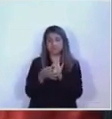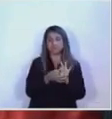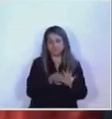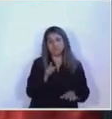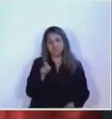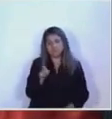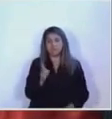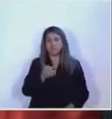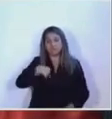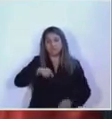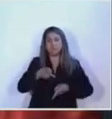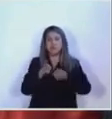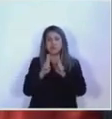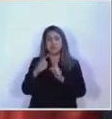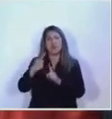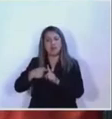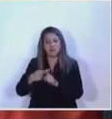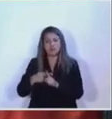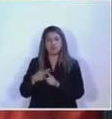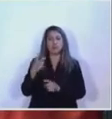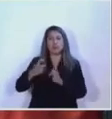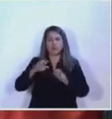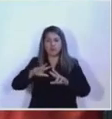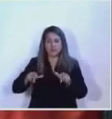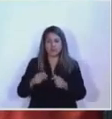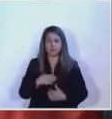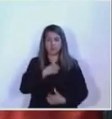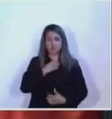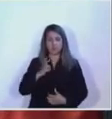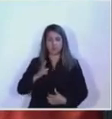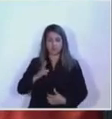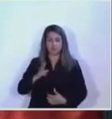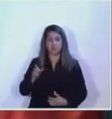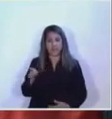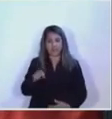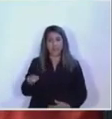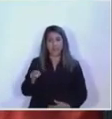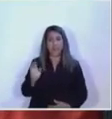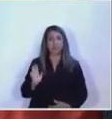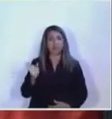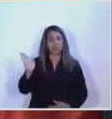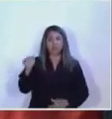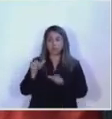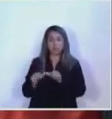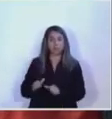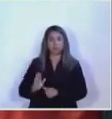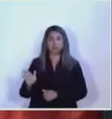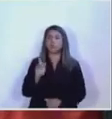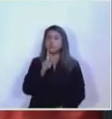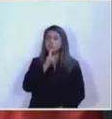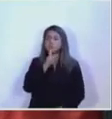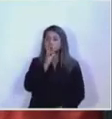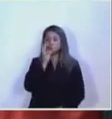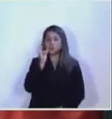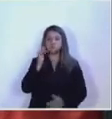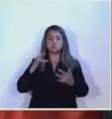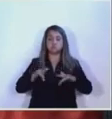porque hemos permitido que los abusos, los delitos de cuello y corbata y los privilegios se mantengan silentes e